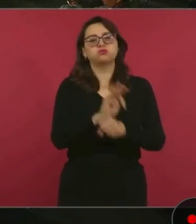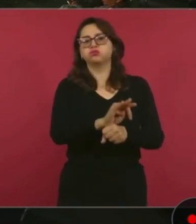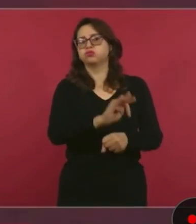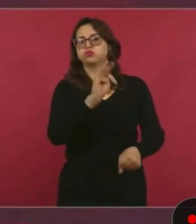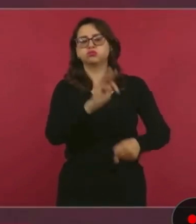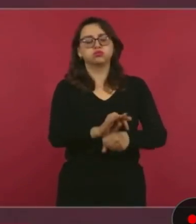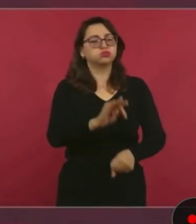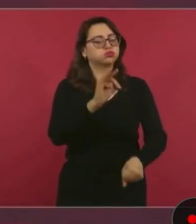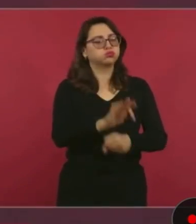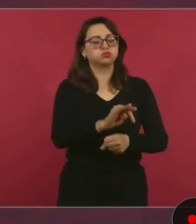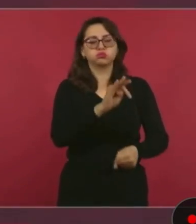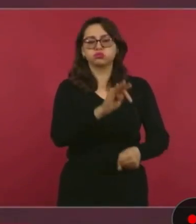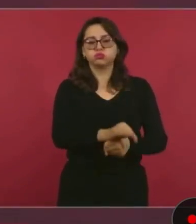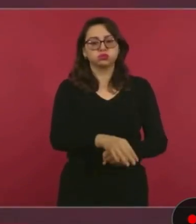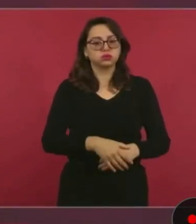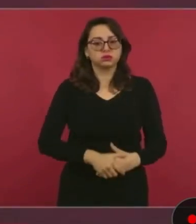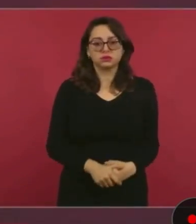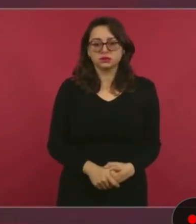de